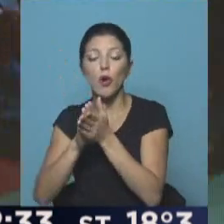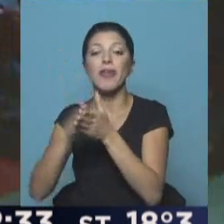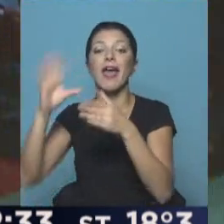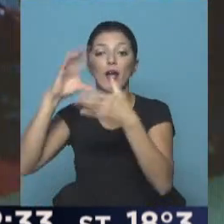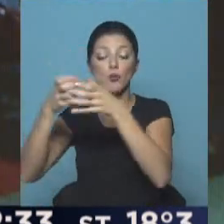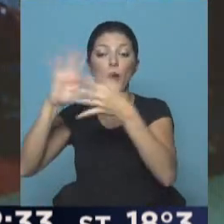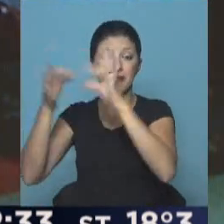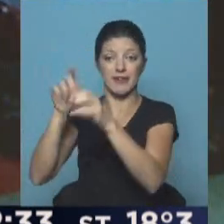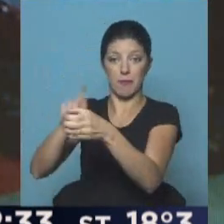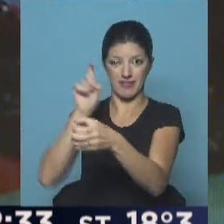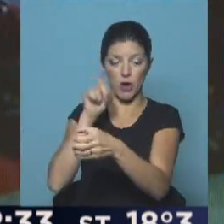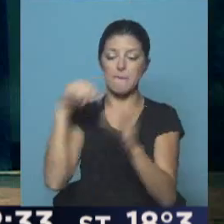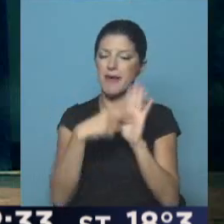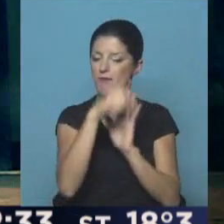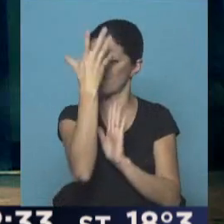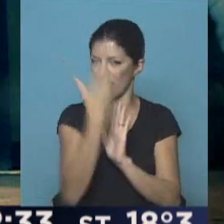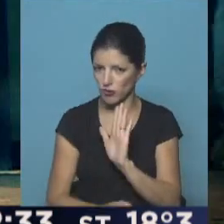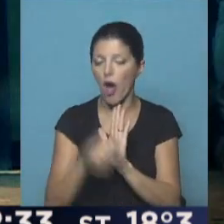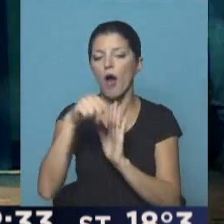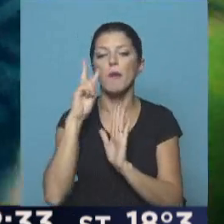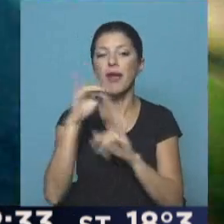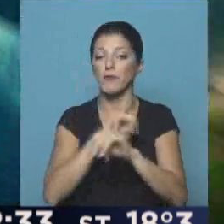y lo analizamos con un invitado especial.